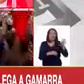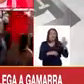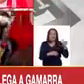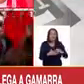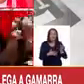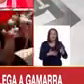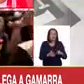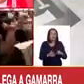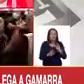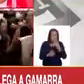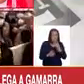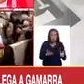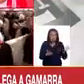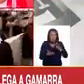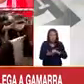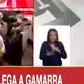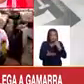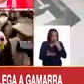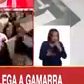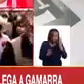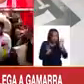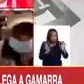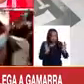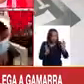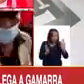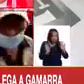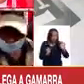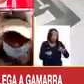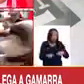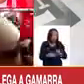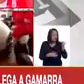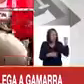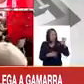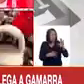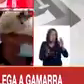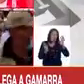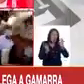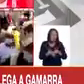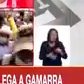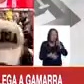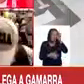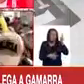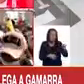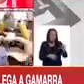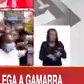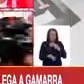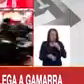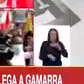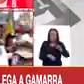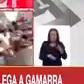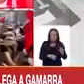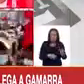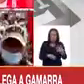desde el switcher para poder volver a ver la imagen donde parecía que le lanzaban algo a Pedro Castillo. En todo caso, va a ser Jorge el que nos tiene que